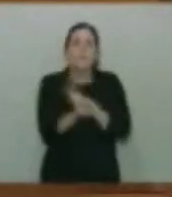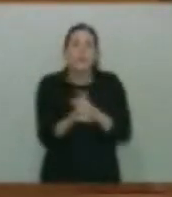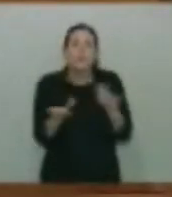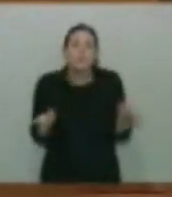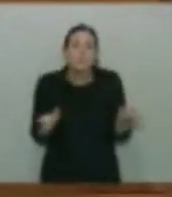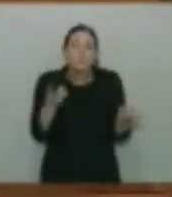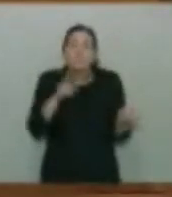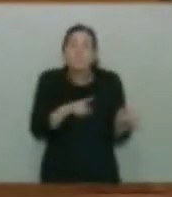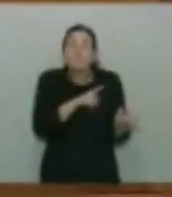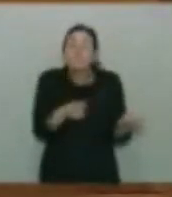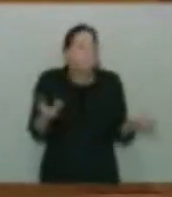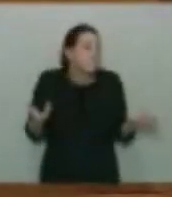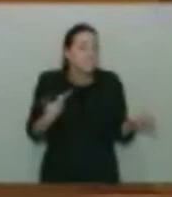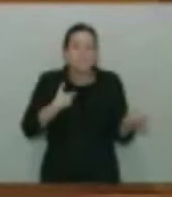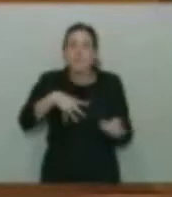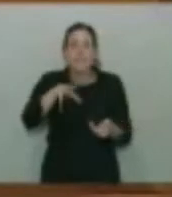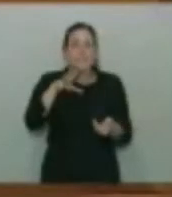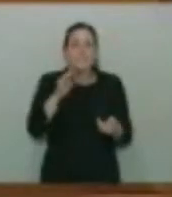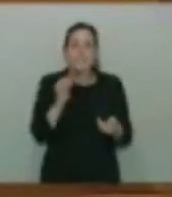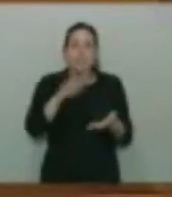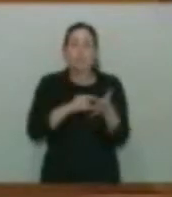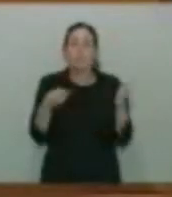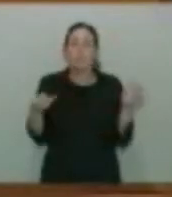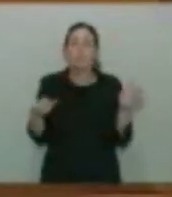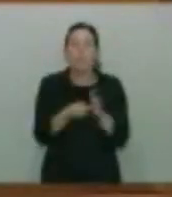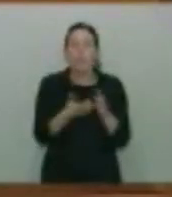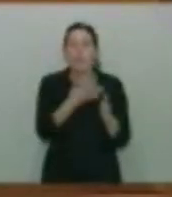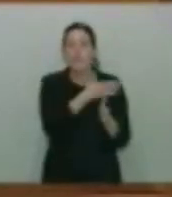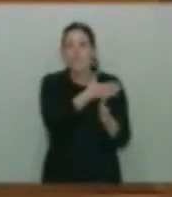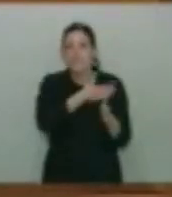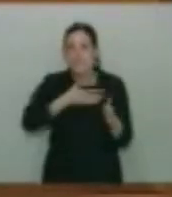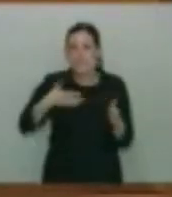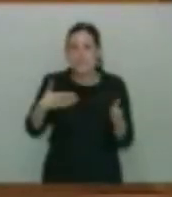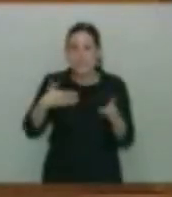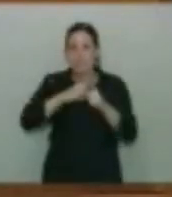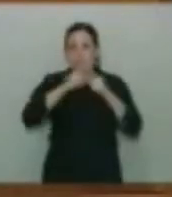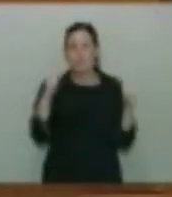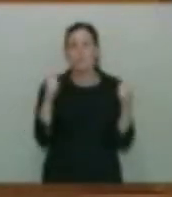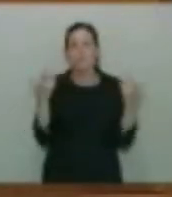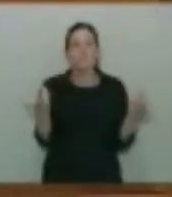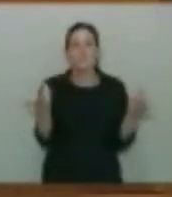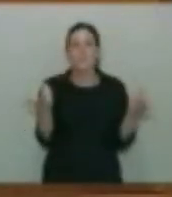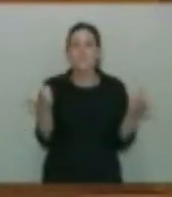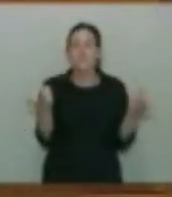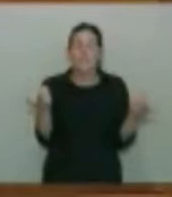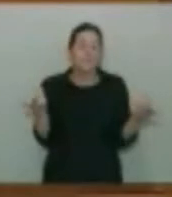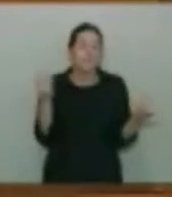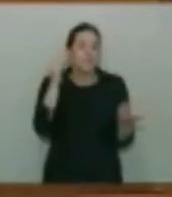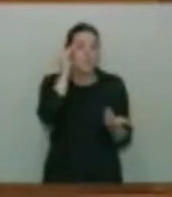En fin, nosotros entendemos que el plan que ustedes plantean, de la manera en la que está expuesto, no tendría